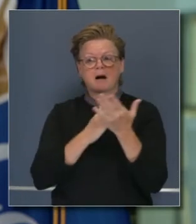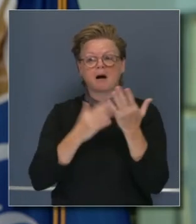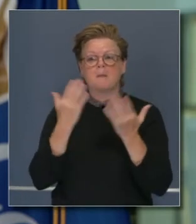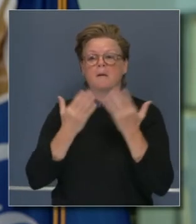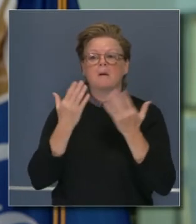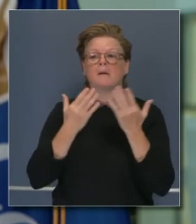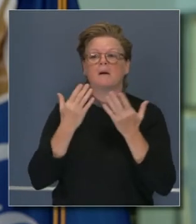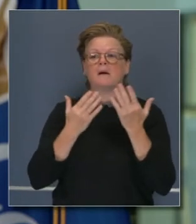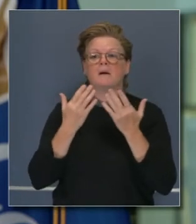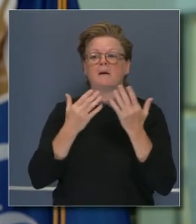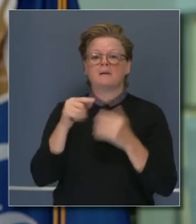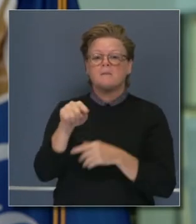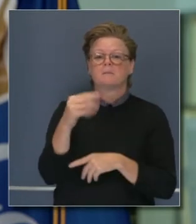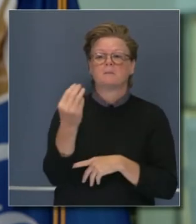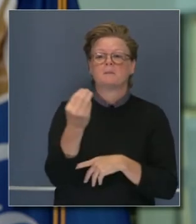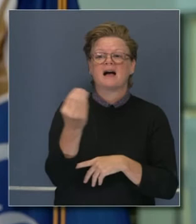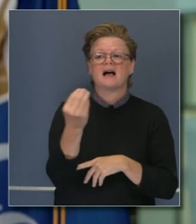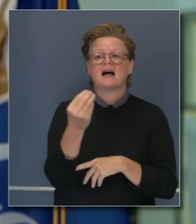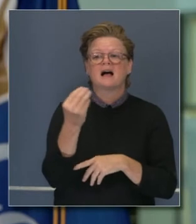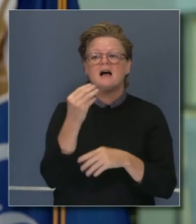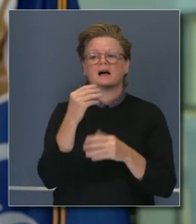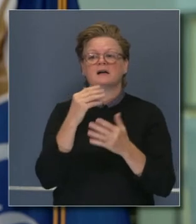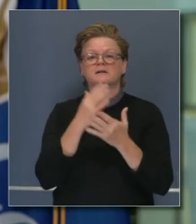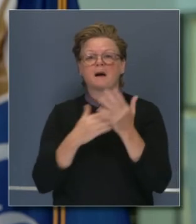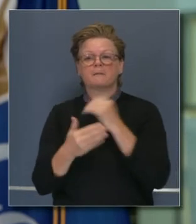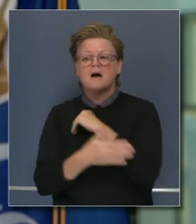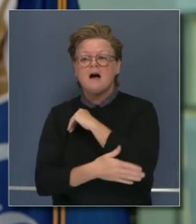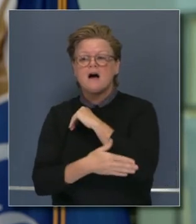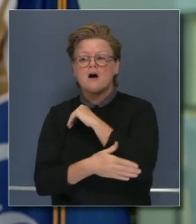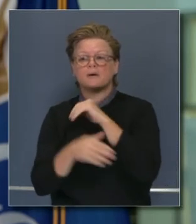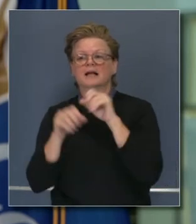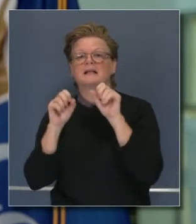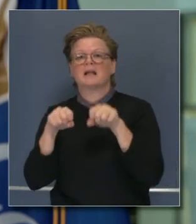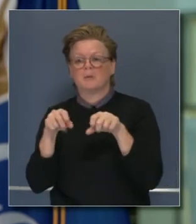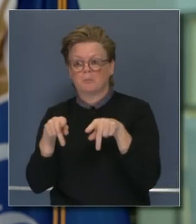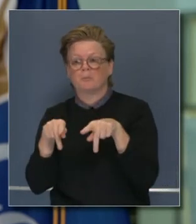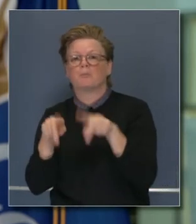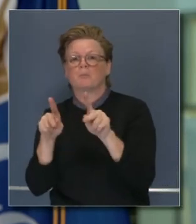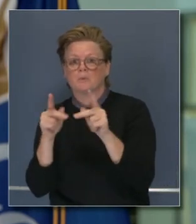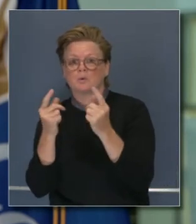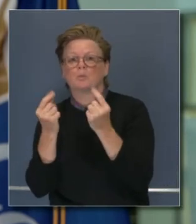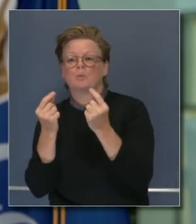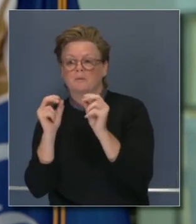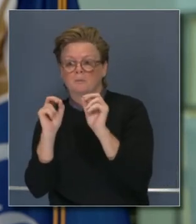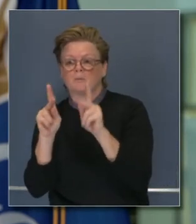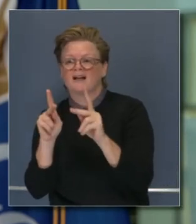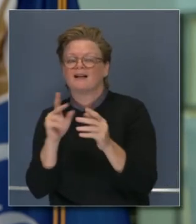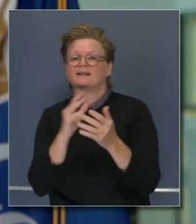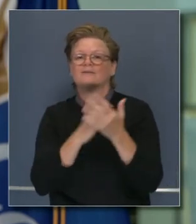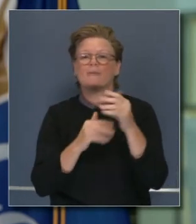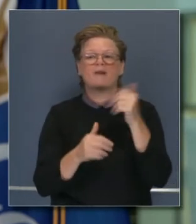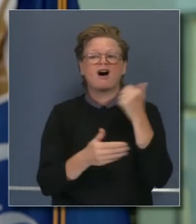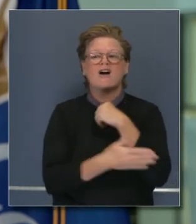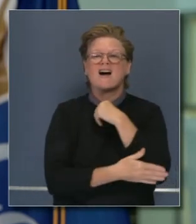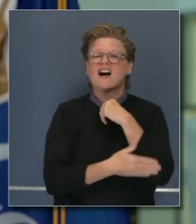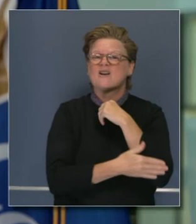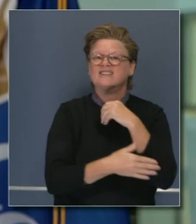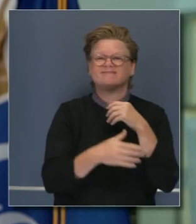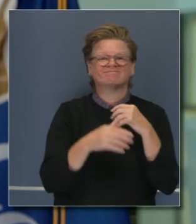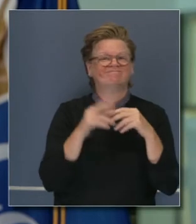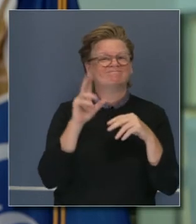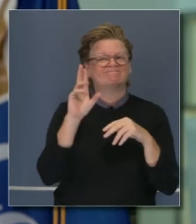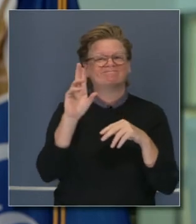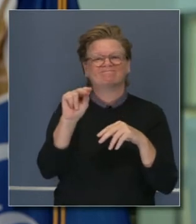verán afectados algunos condados el lunes para establecer las cosas que pueden y no pueden hacer? No